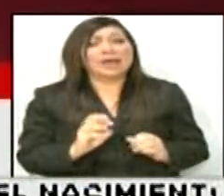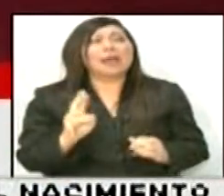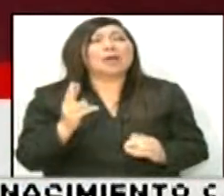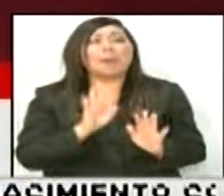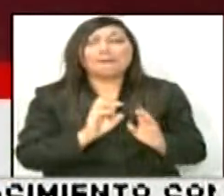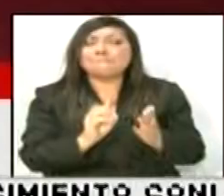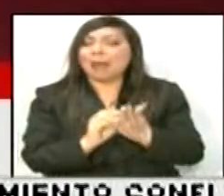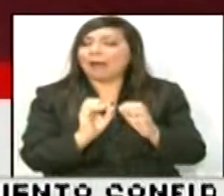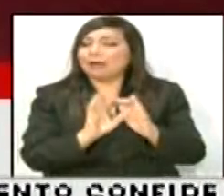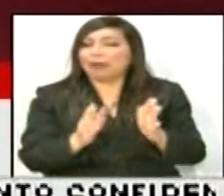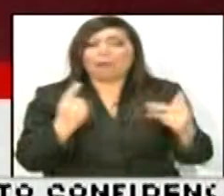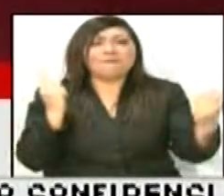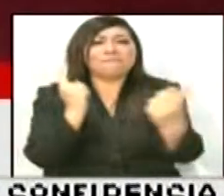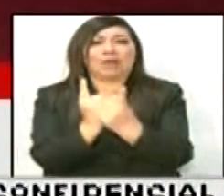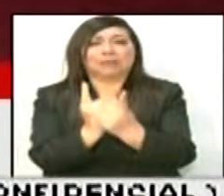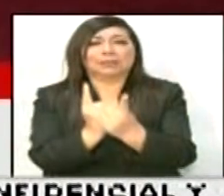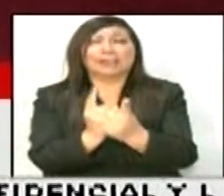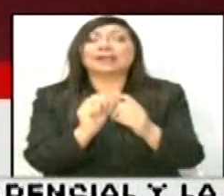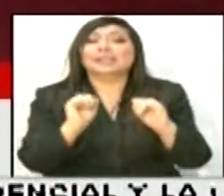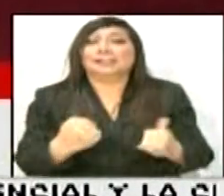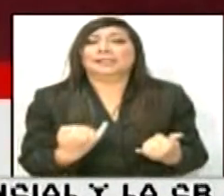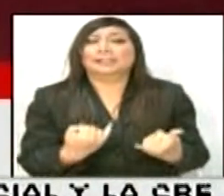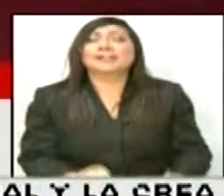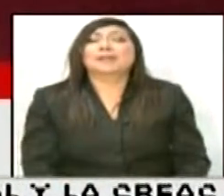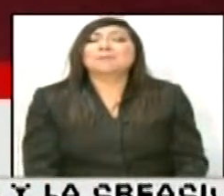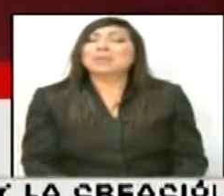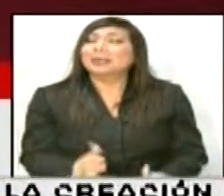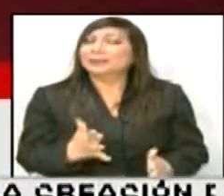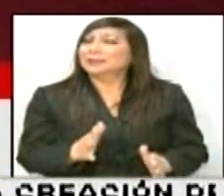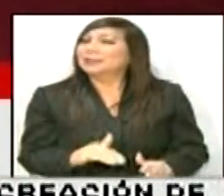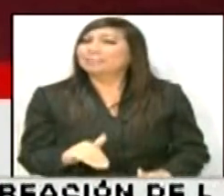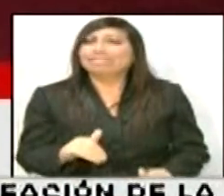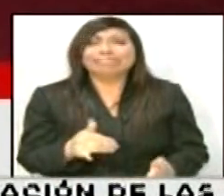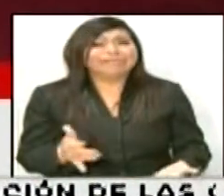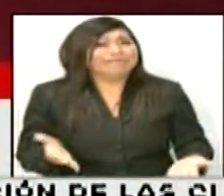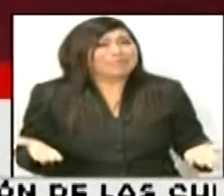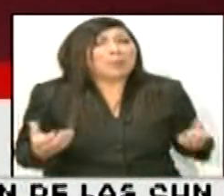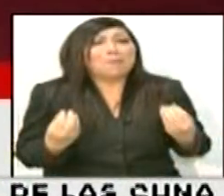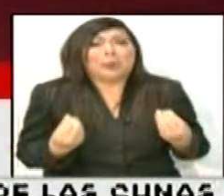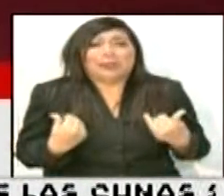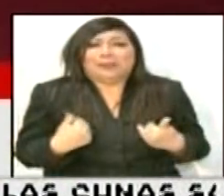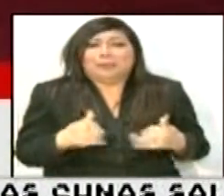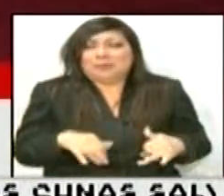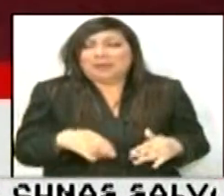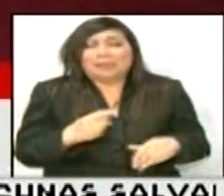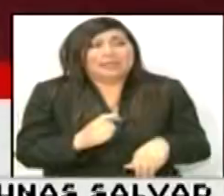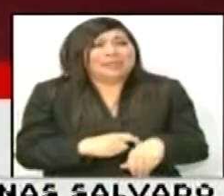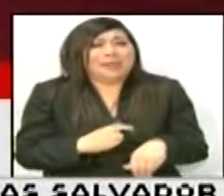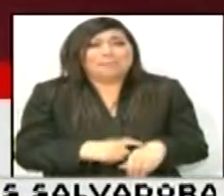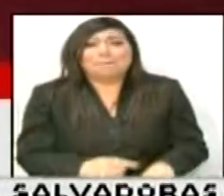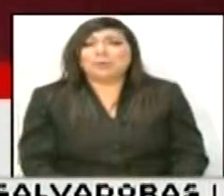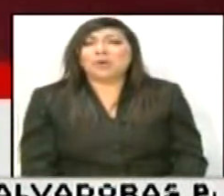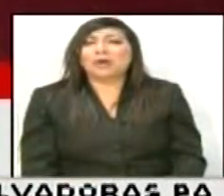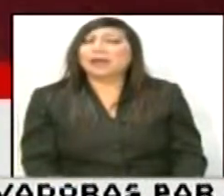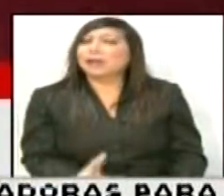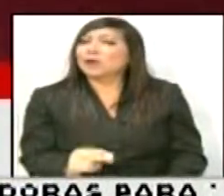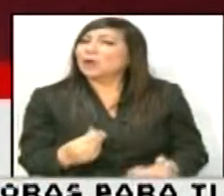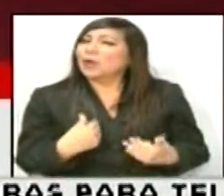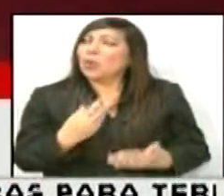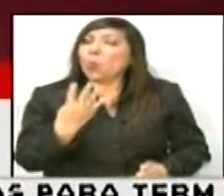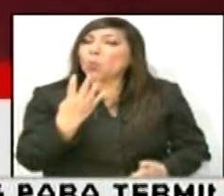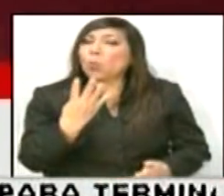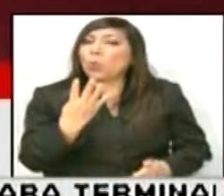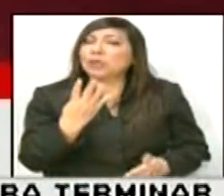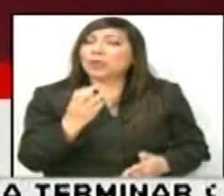corrupción claramente enfrentada. Y este es un caso casi paradigmático porque estamos en un periodo en el cual tenemos casi